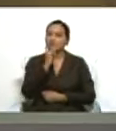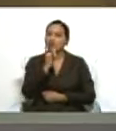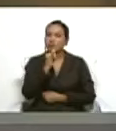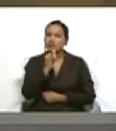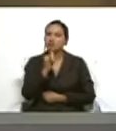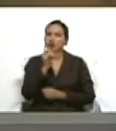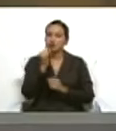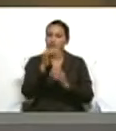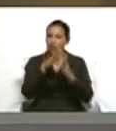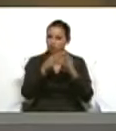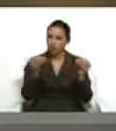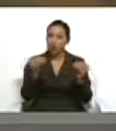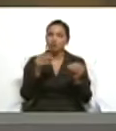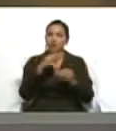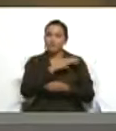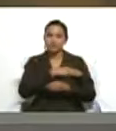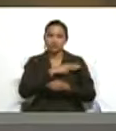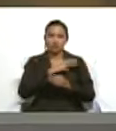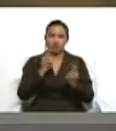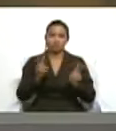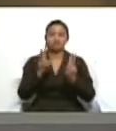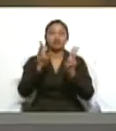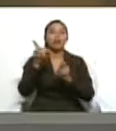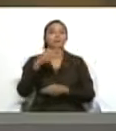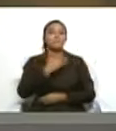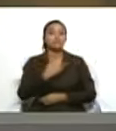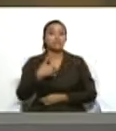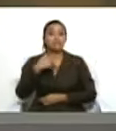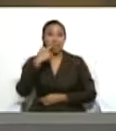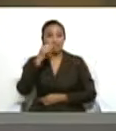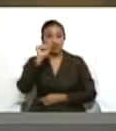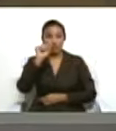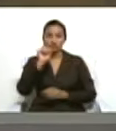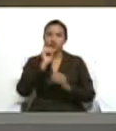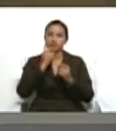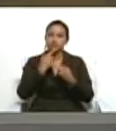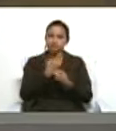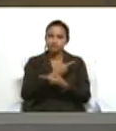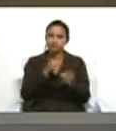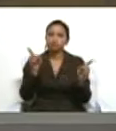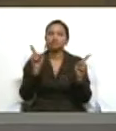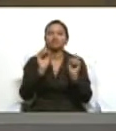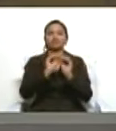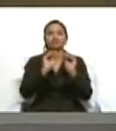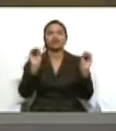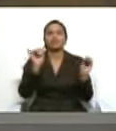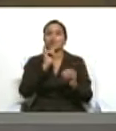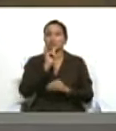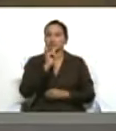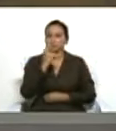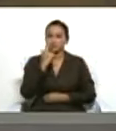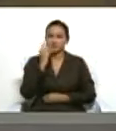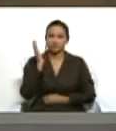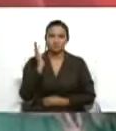a través de sus redes sociales a todos los cultores del país. Observen.